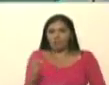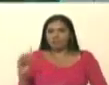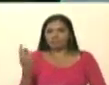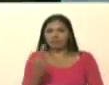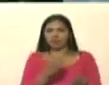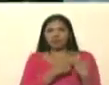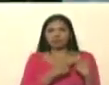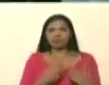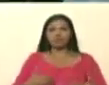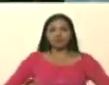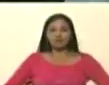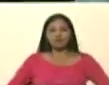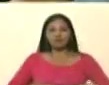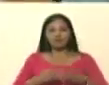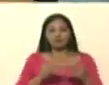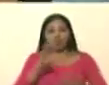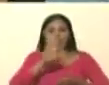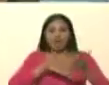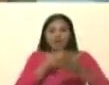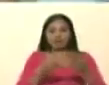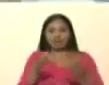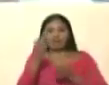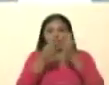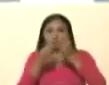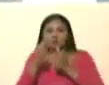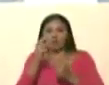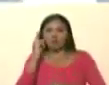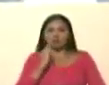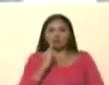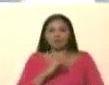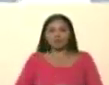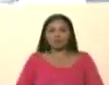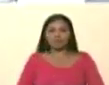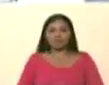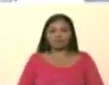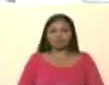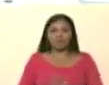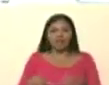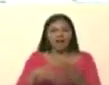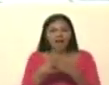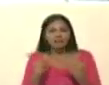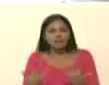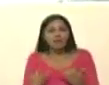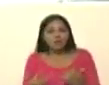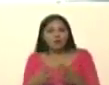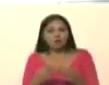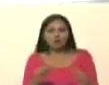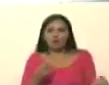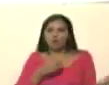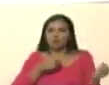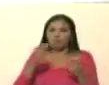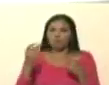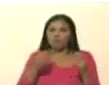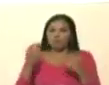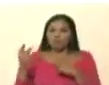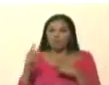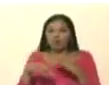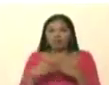del esfuerzo de la gente económica bolivariana todavía en lo que es exportación